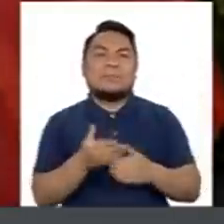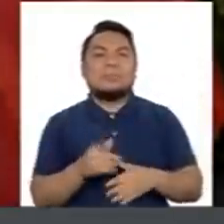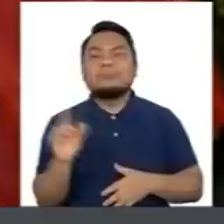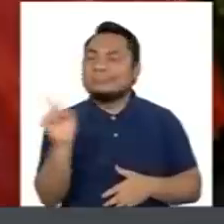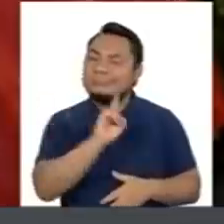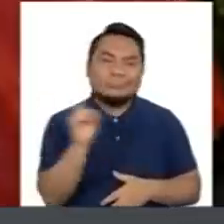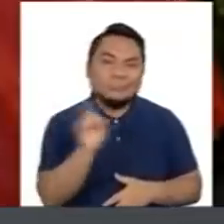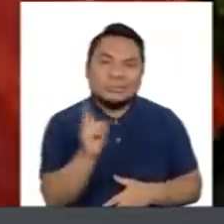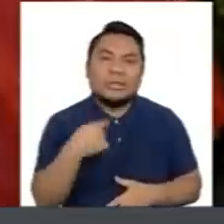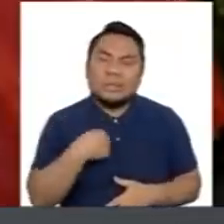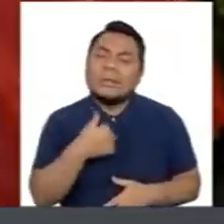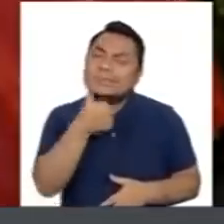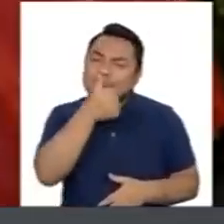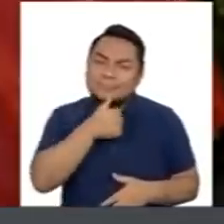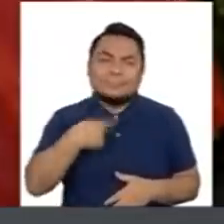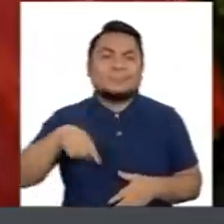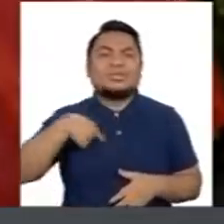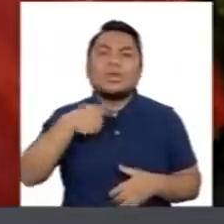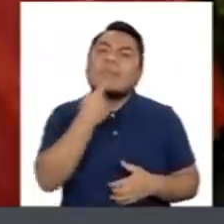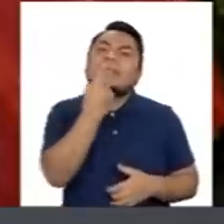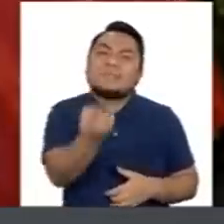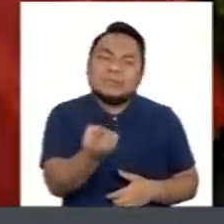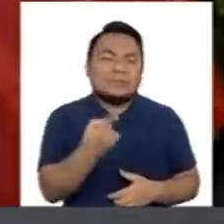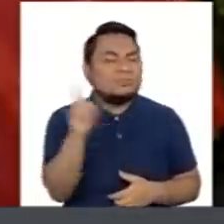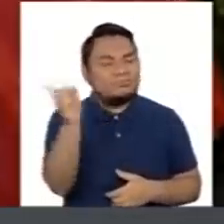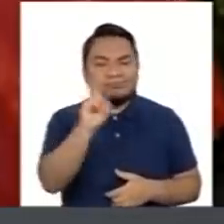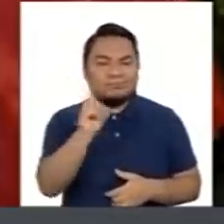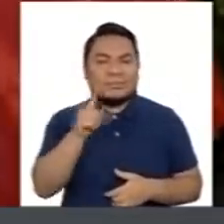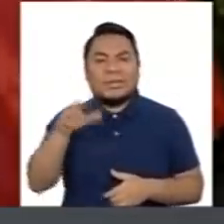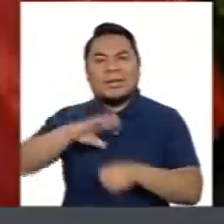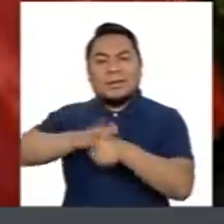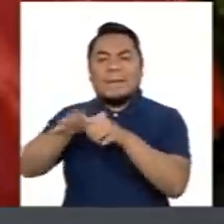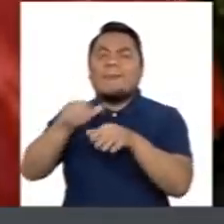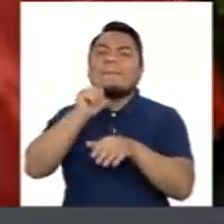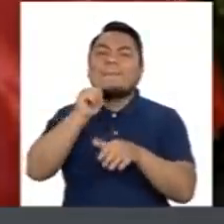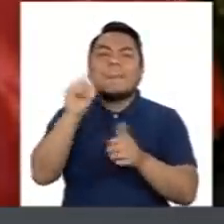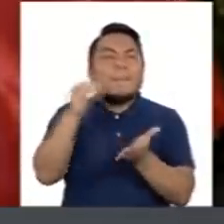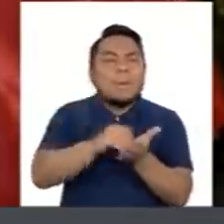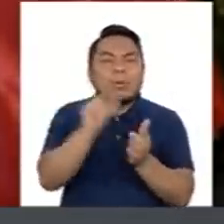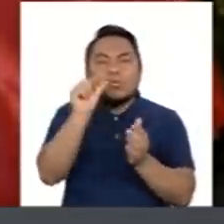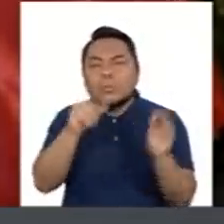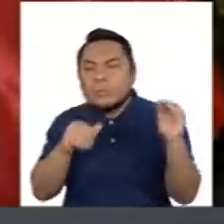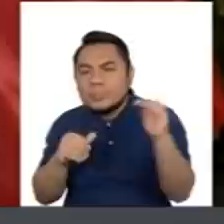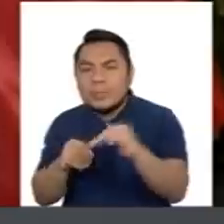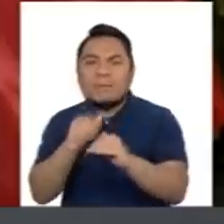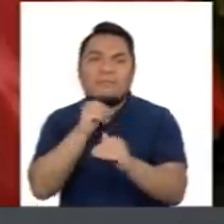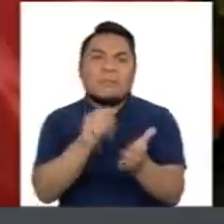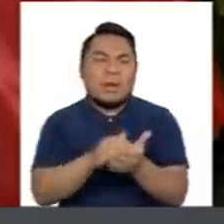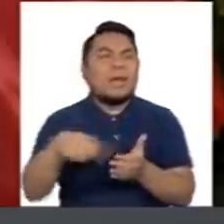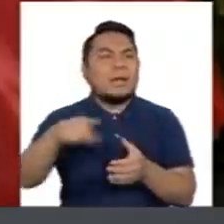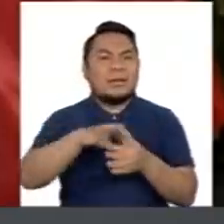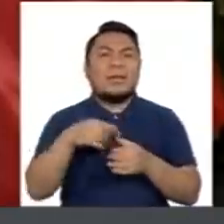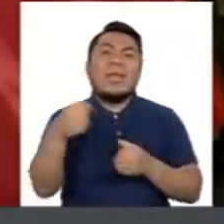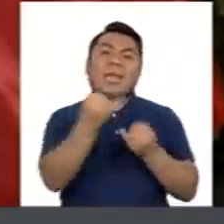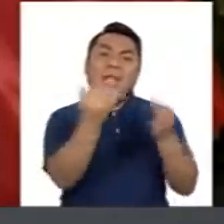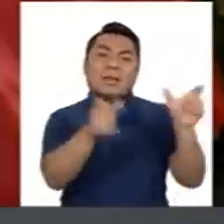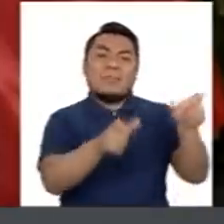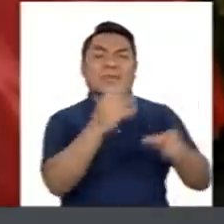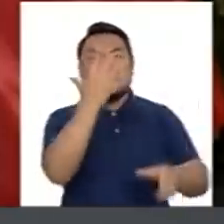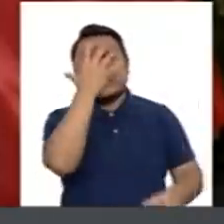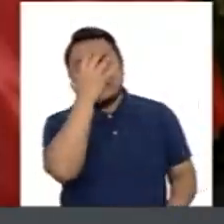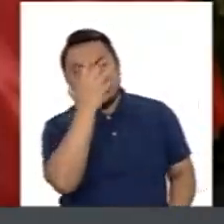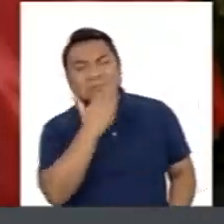No, tenemos que seguir esforzando y lo decimos, a pesar que esta decisión genere en muchos